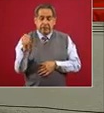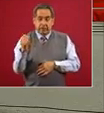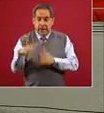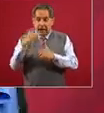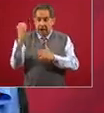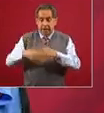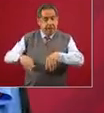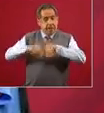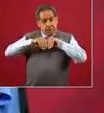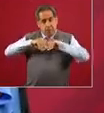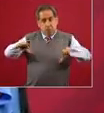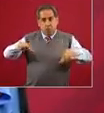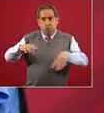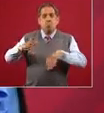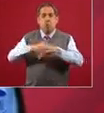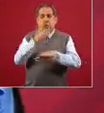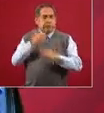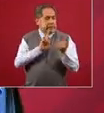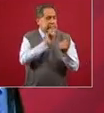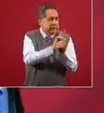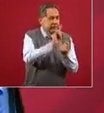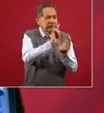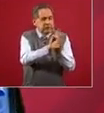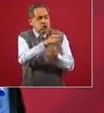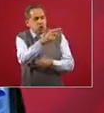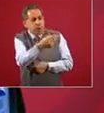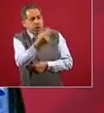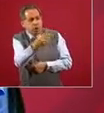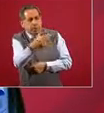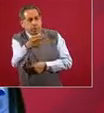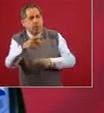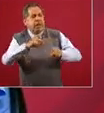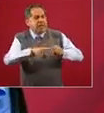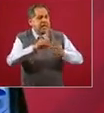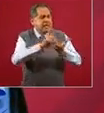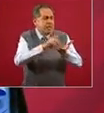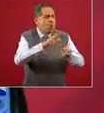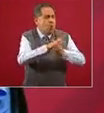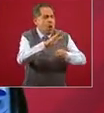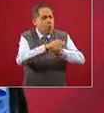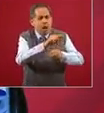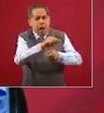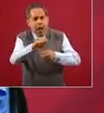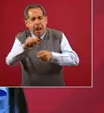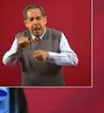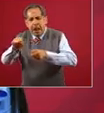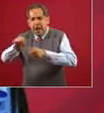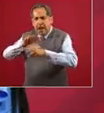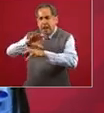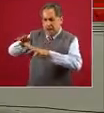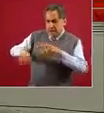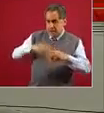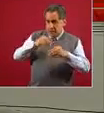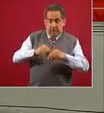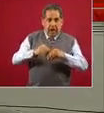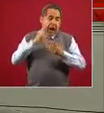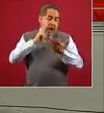la información que levantamos en campo de quienes se incorporarán a la meta del millón, porque esta parte es muy